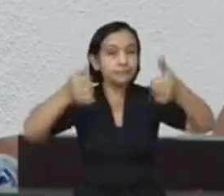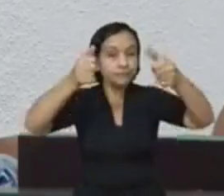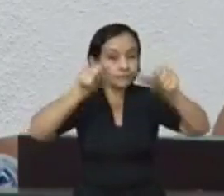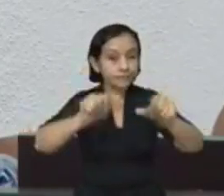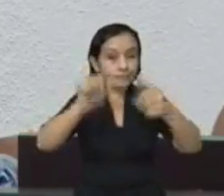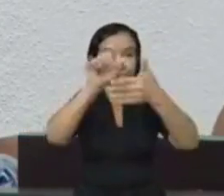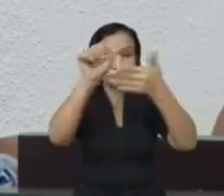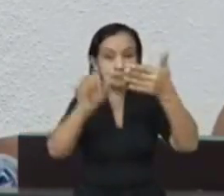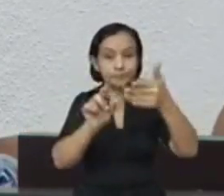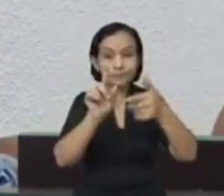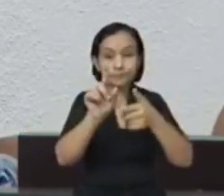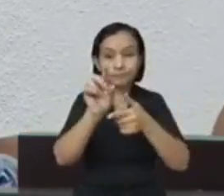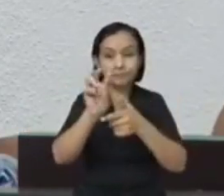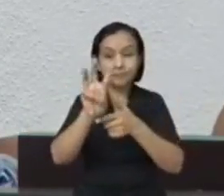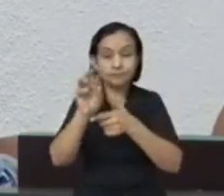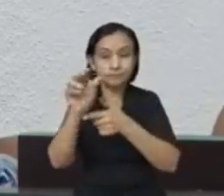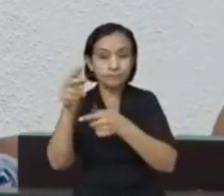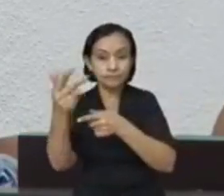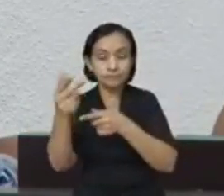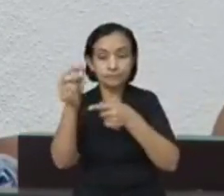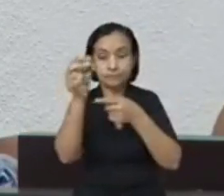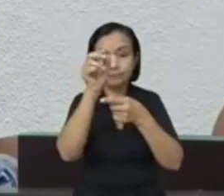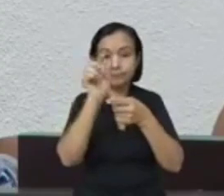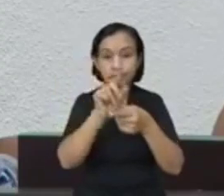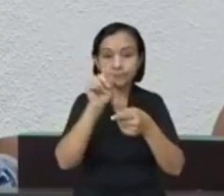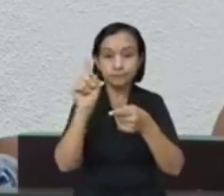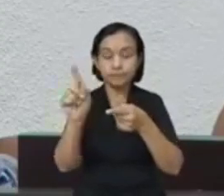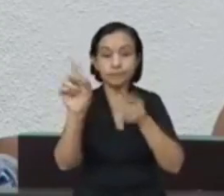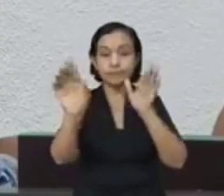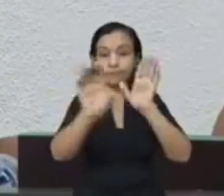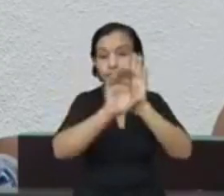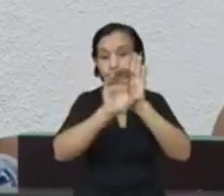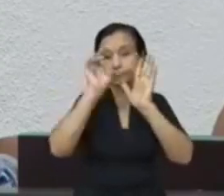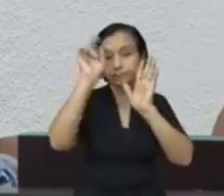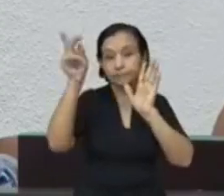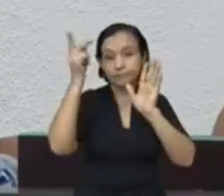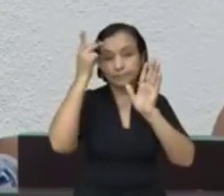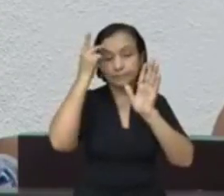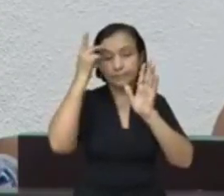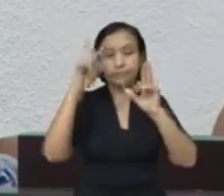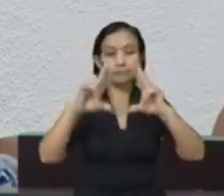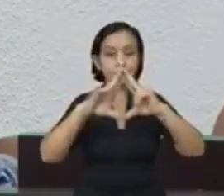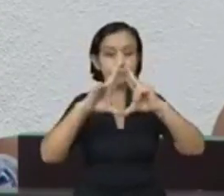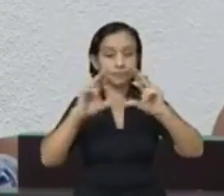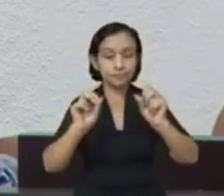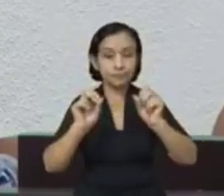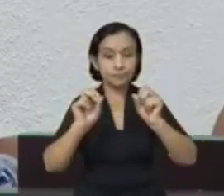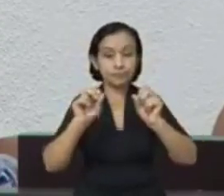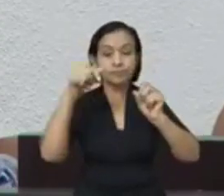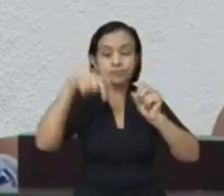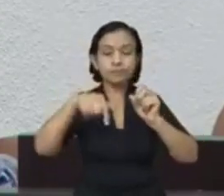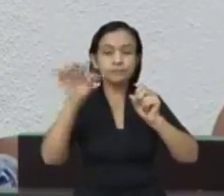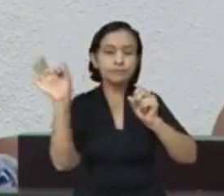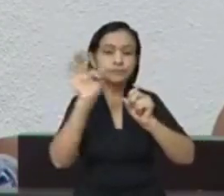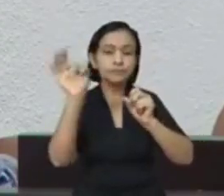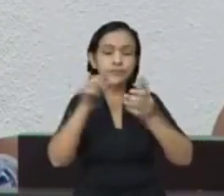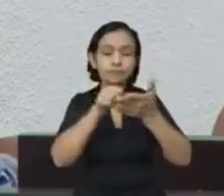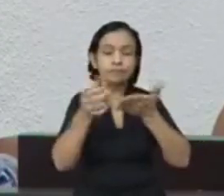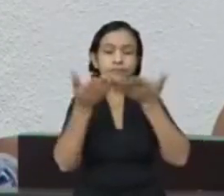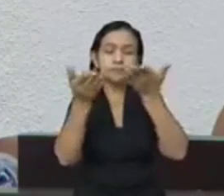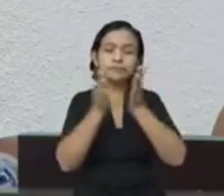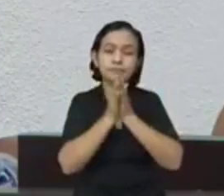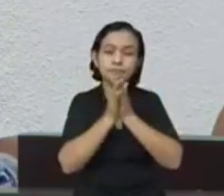conformidad con los artículos 138, inciso 11 de la Constitución Política de la República de Nicaragua, por este medio